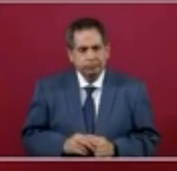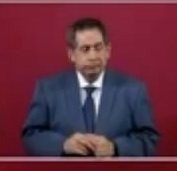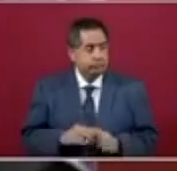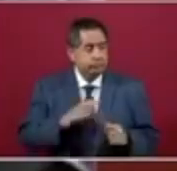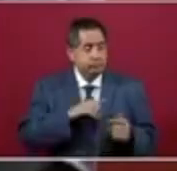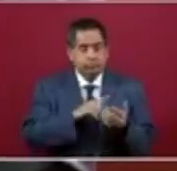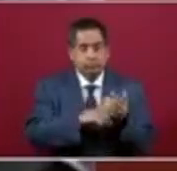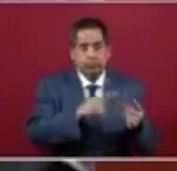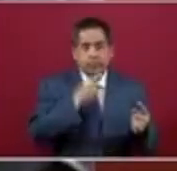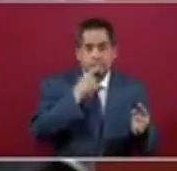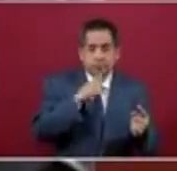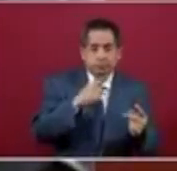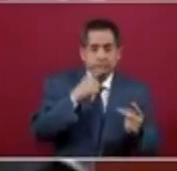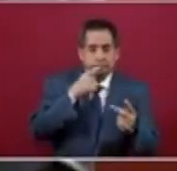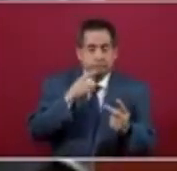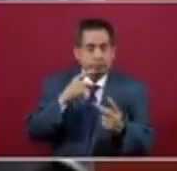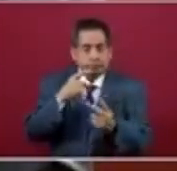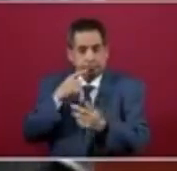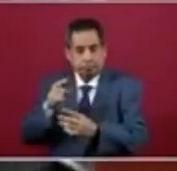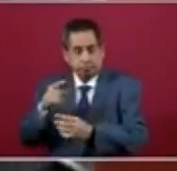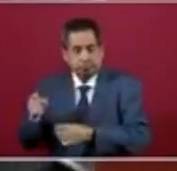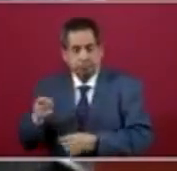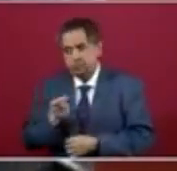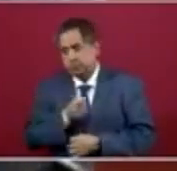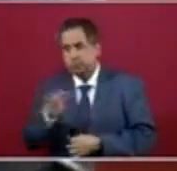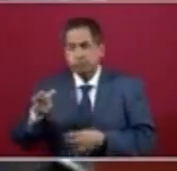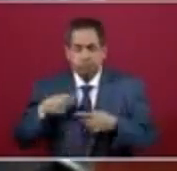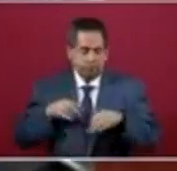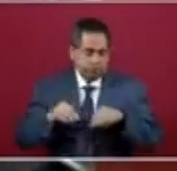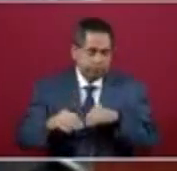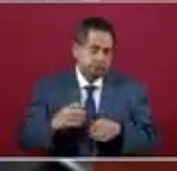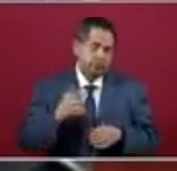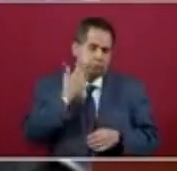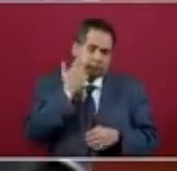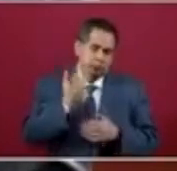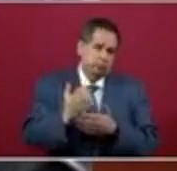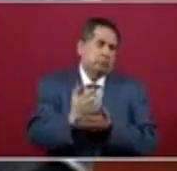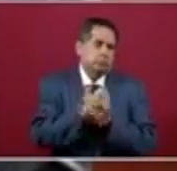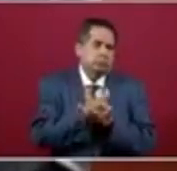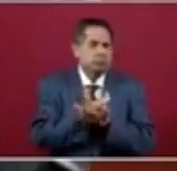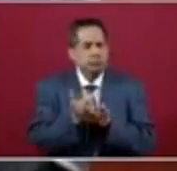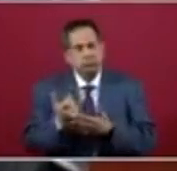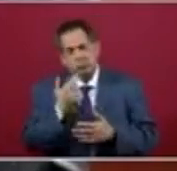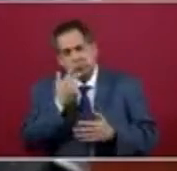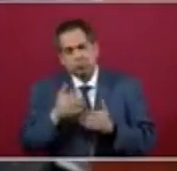demandas de trabajadores por mejores salarios. Yo